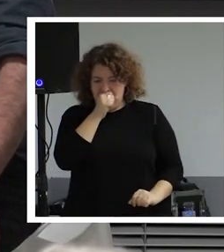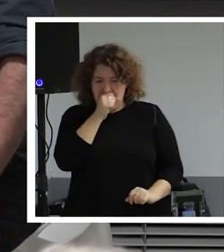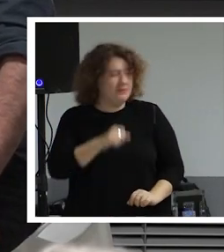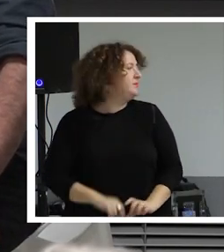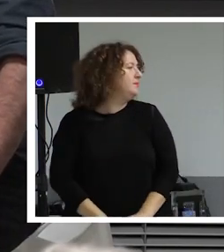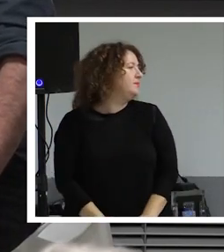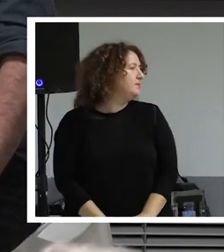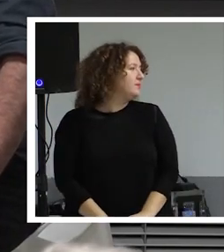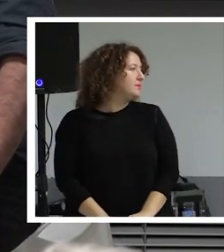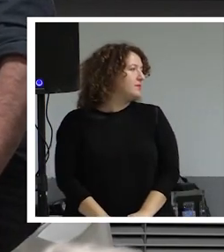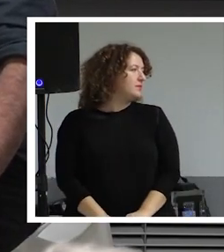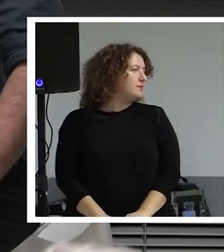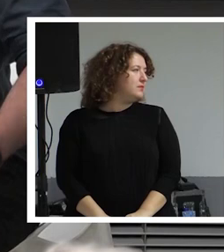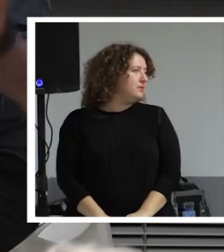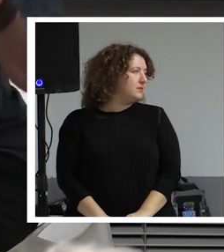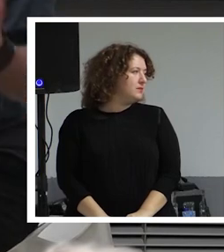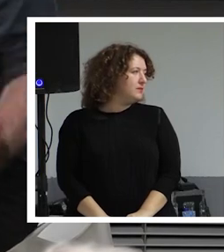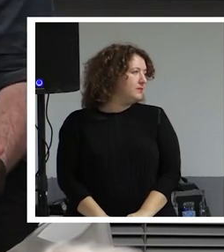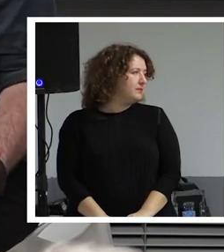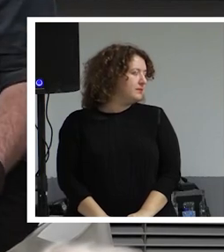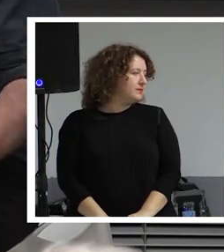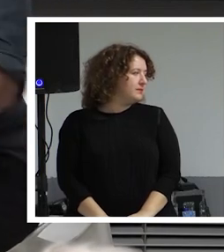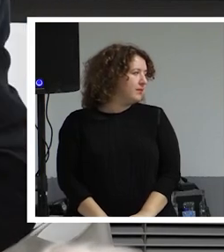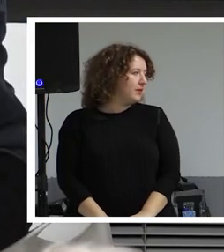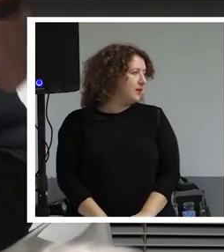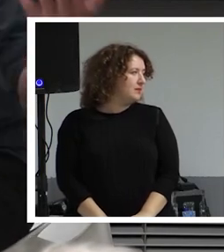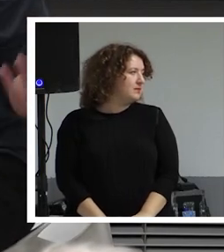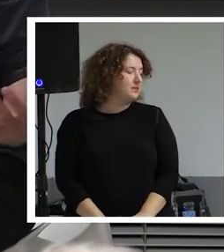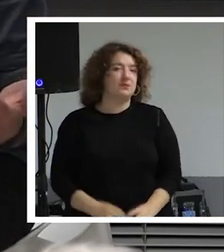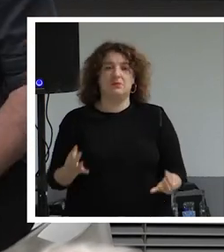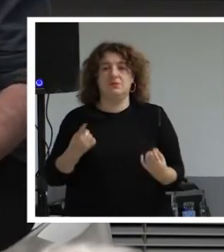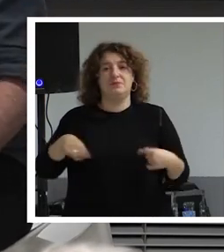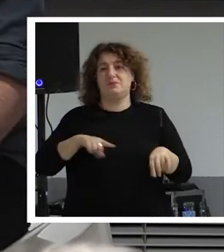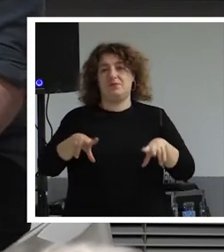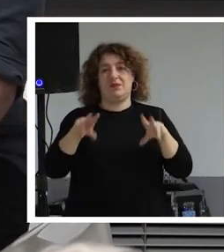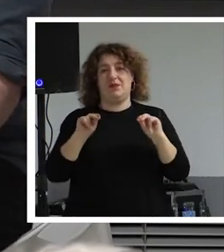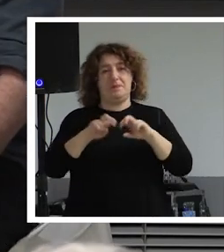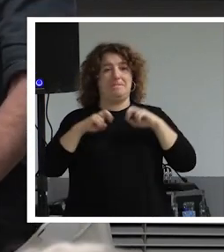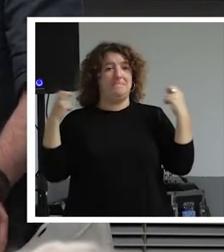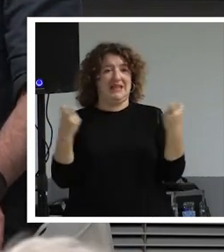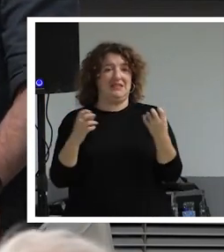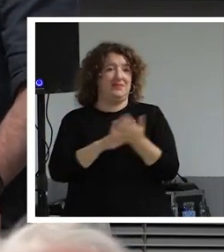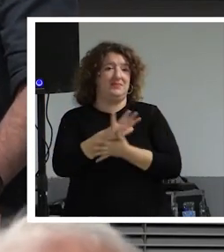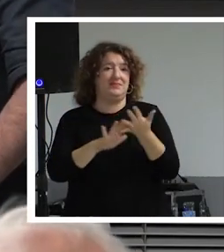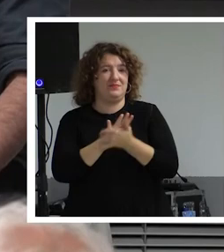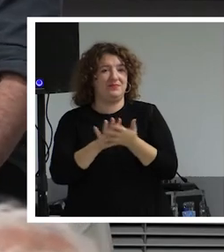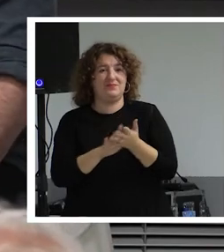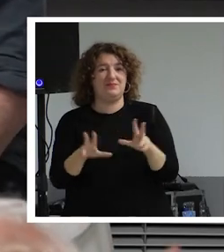puedas encontrar la felicidad los afectos y tu desarrollo personal en un entorno comunitario Muchas gracias